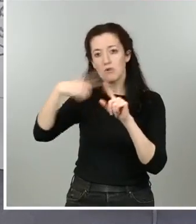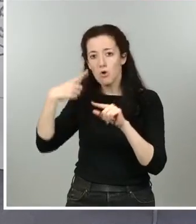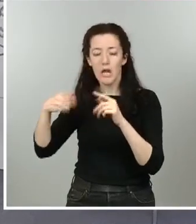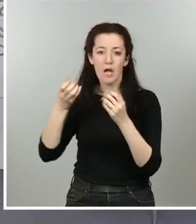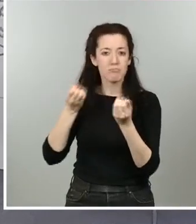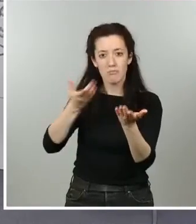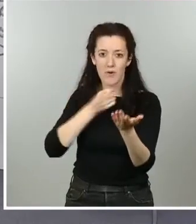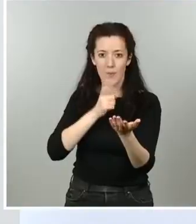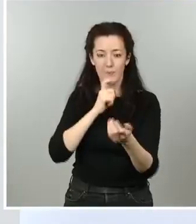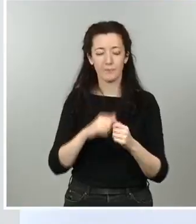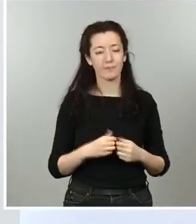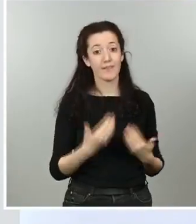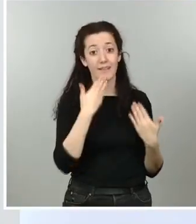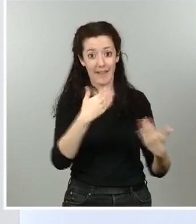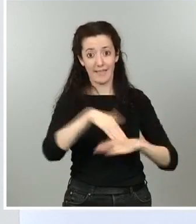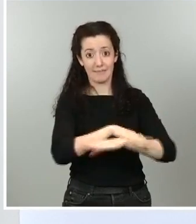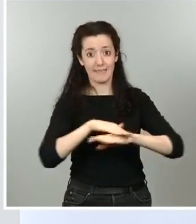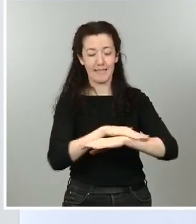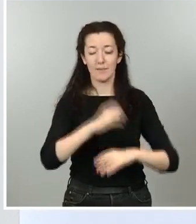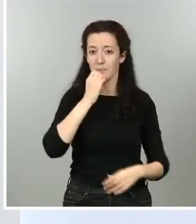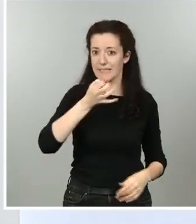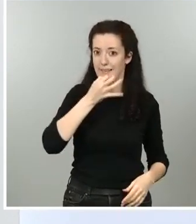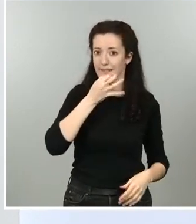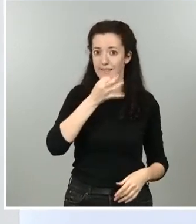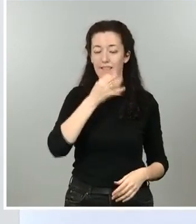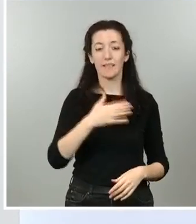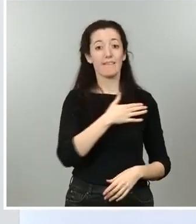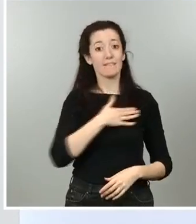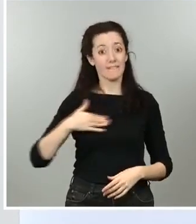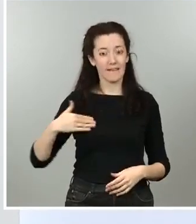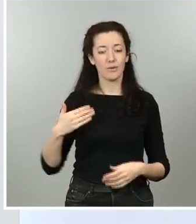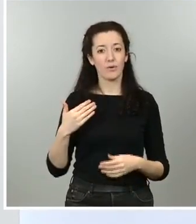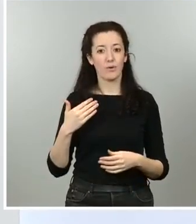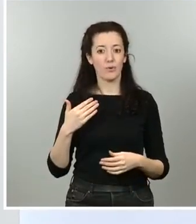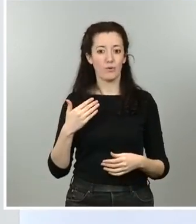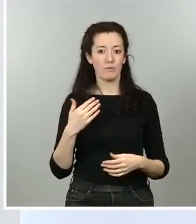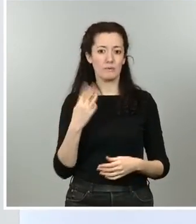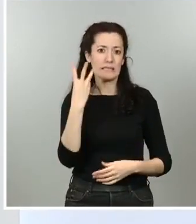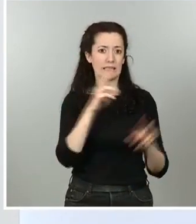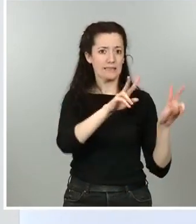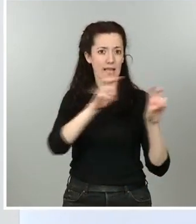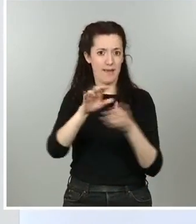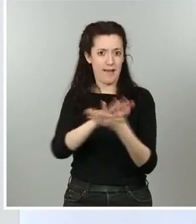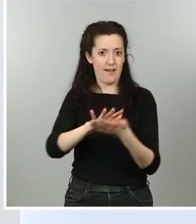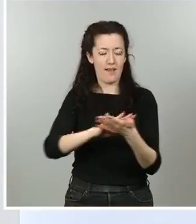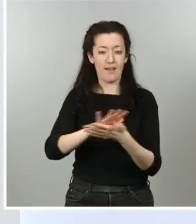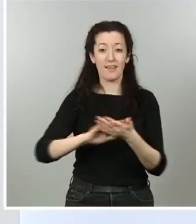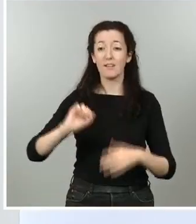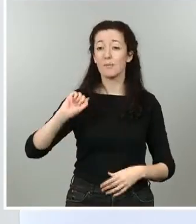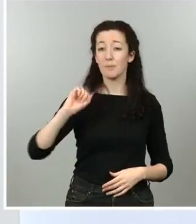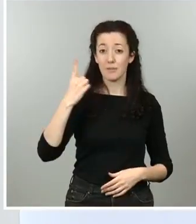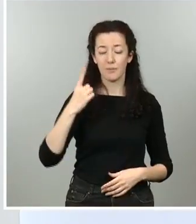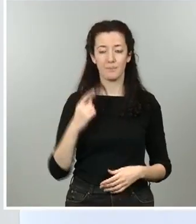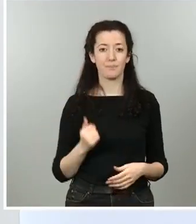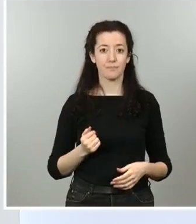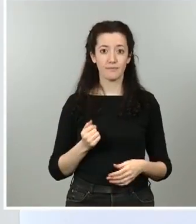gracias, ministra. Buenas tardes. Quería compartir con ustedes tres cuestiones. En primer lugar, una breve valoración de las cifras que